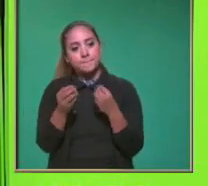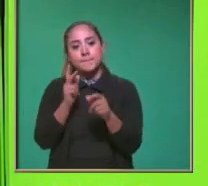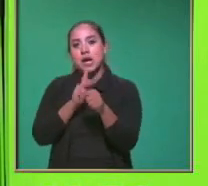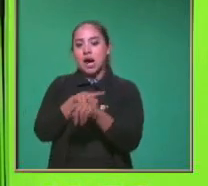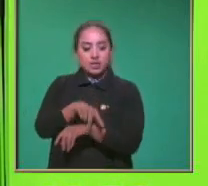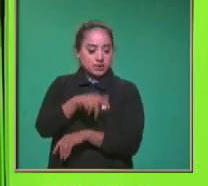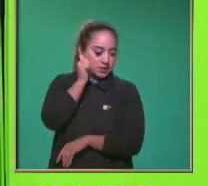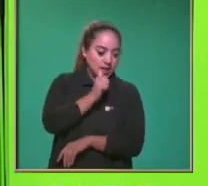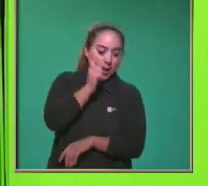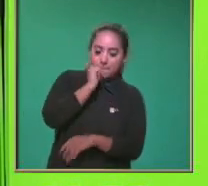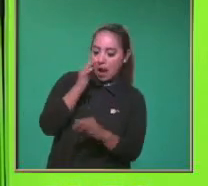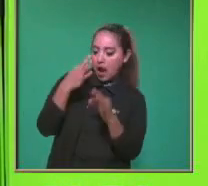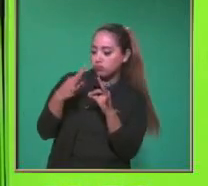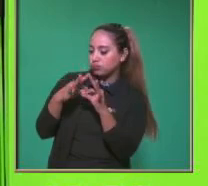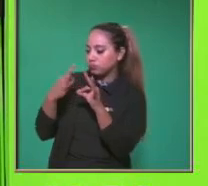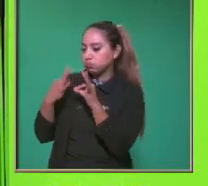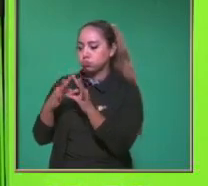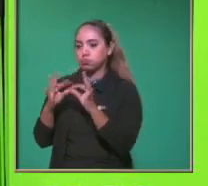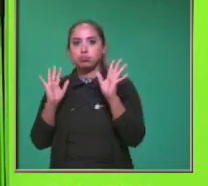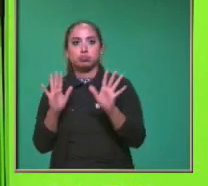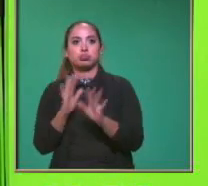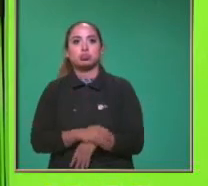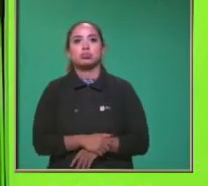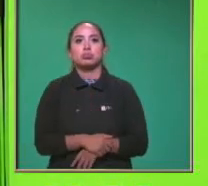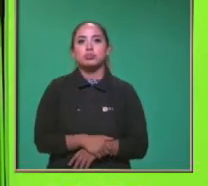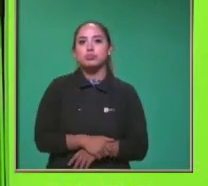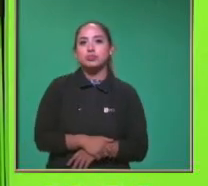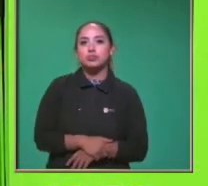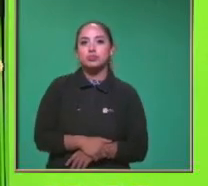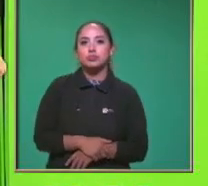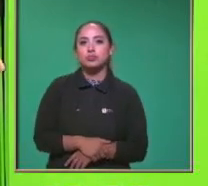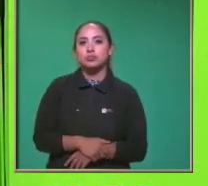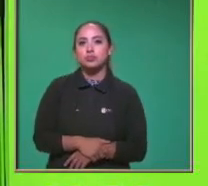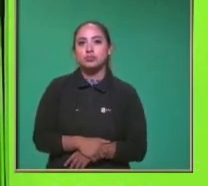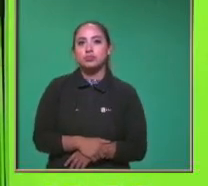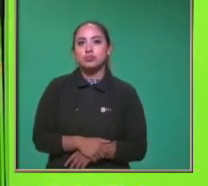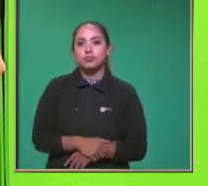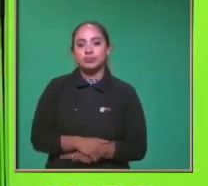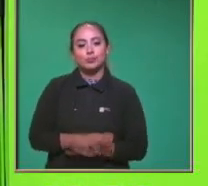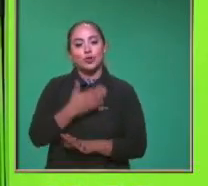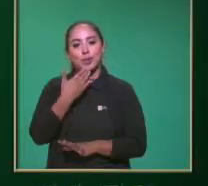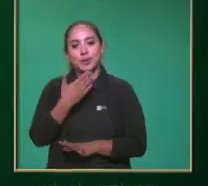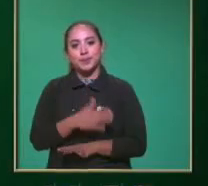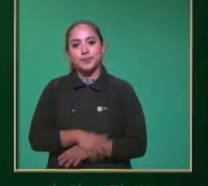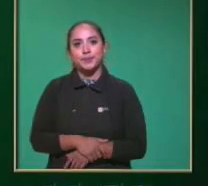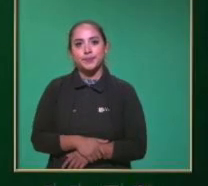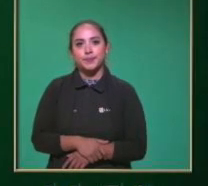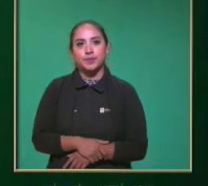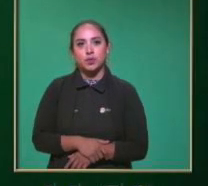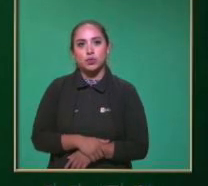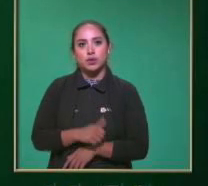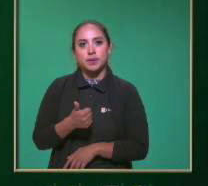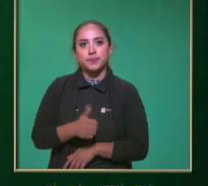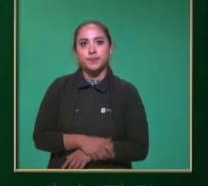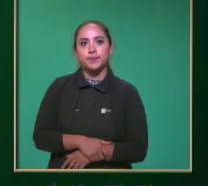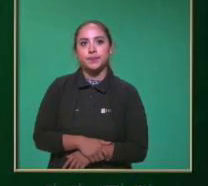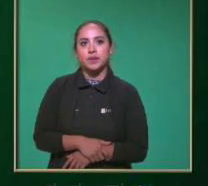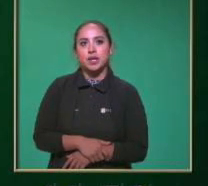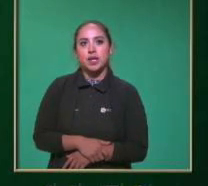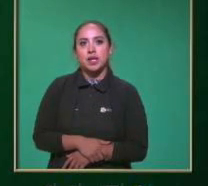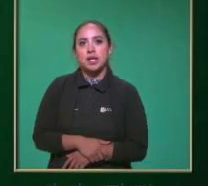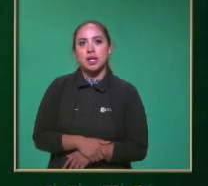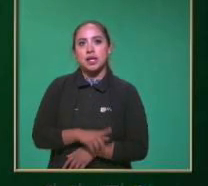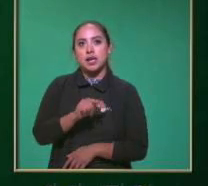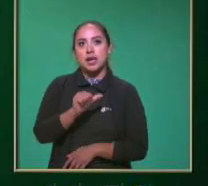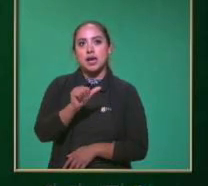siempre esté bien hidratada. Consumir alimentos nutritivos también. Así es. La siguiente situación que Laura